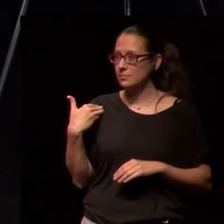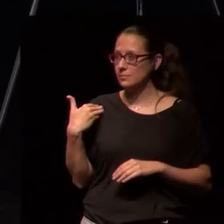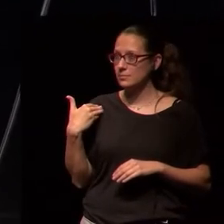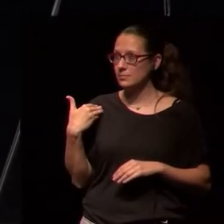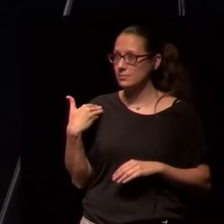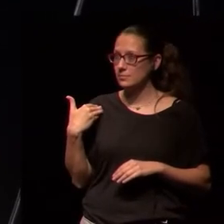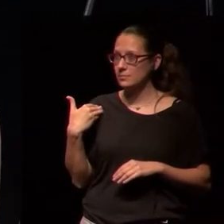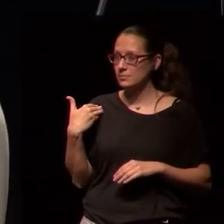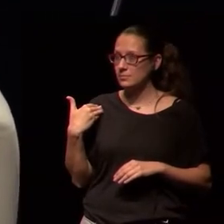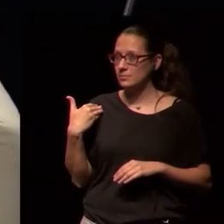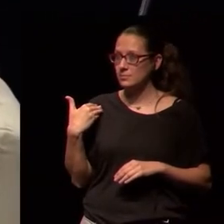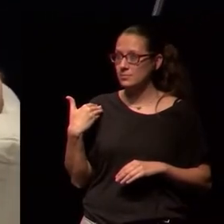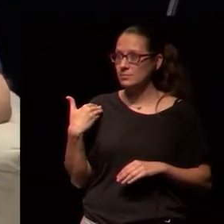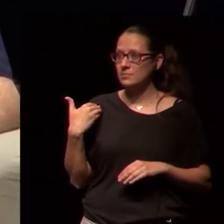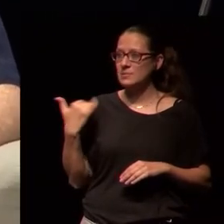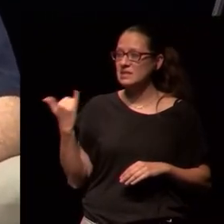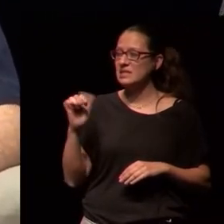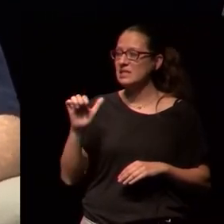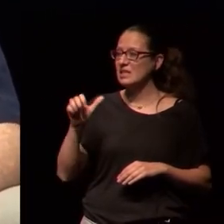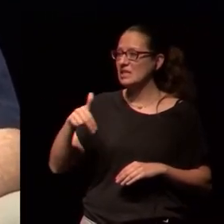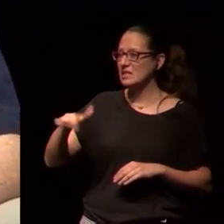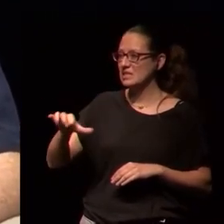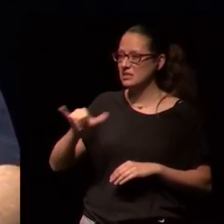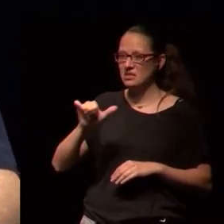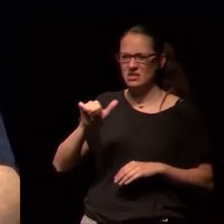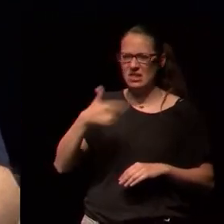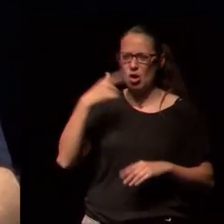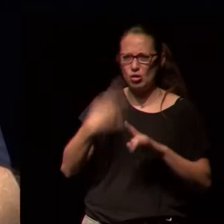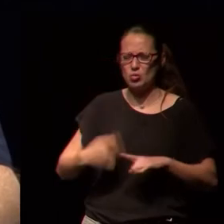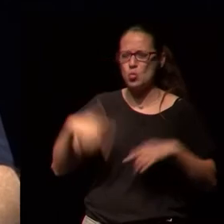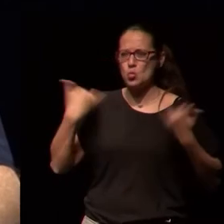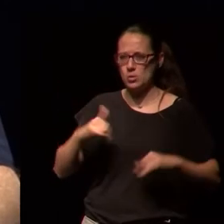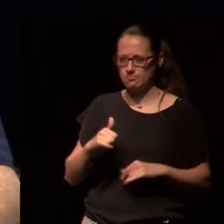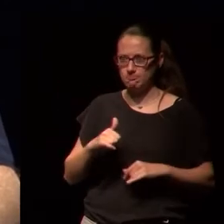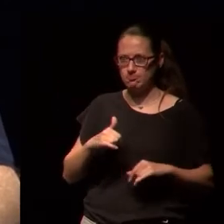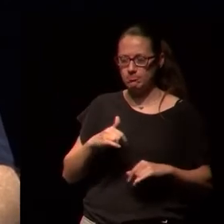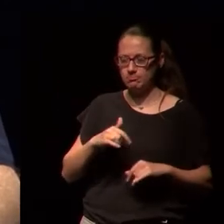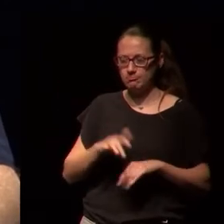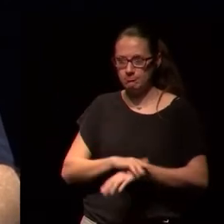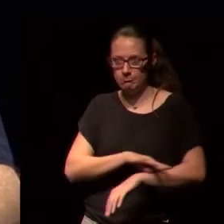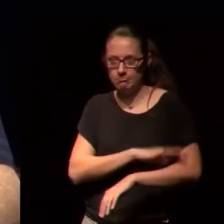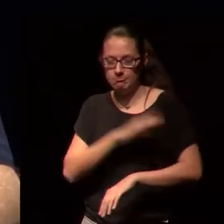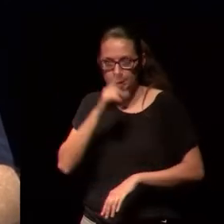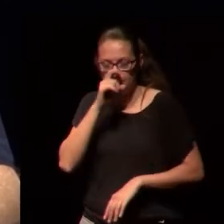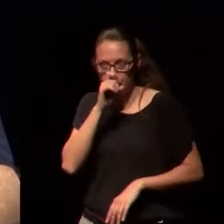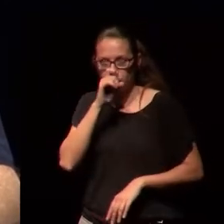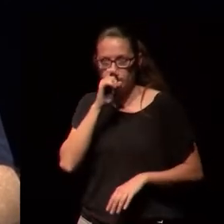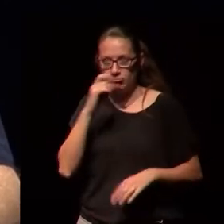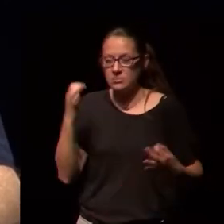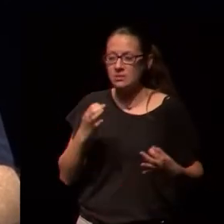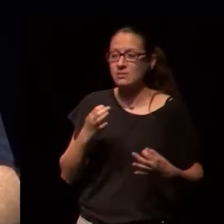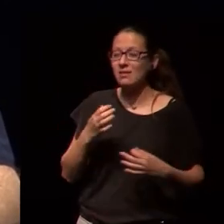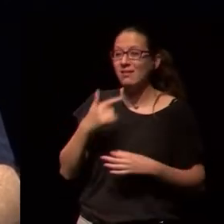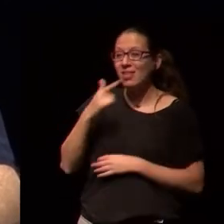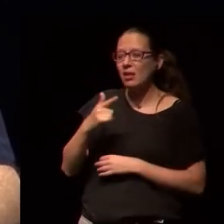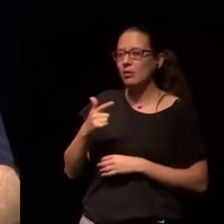Ayer Jenny Seeley dijo cosas verdaderamente memorables y dijo que nunca olvidaba